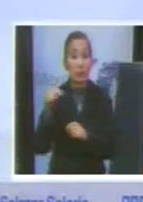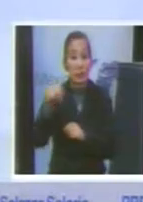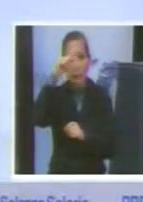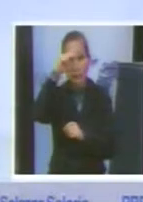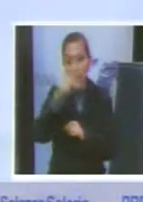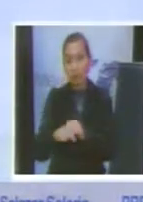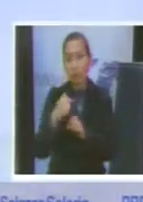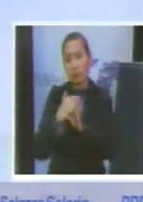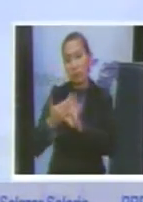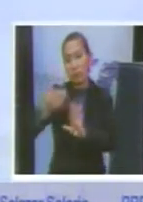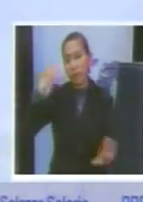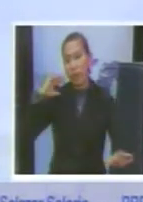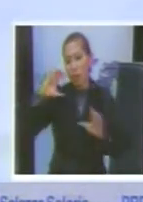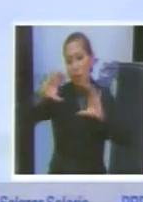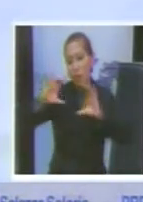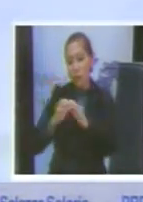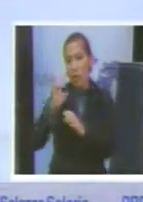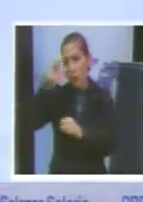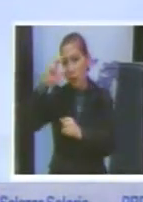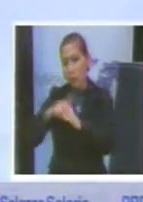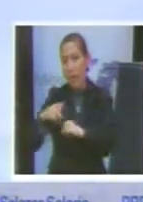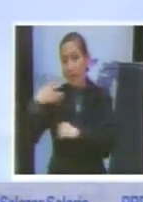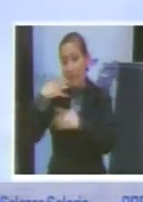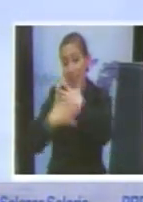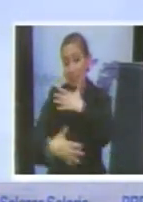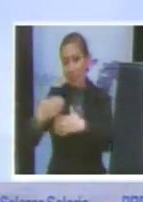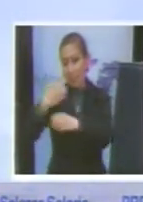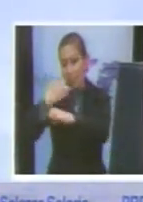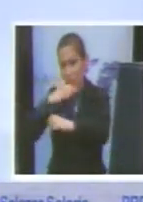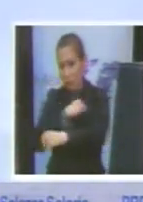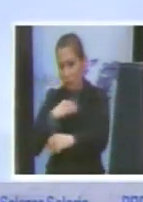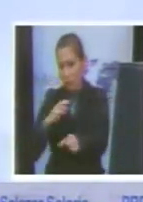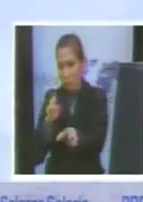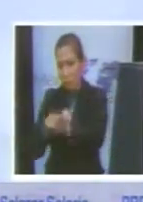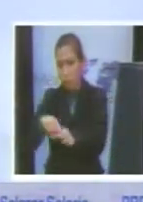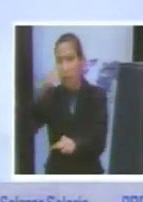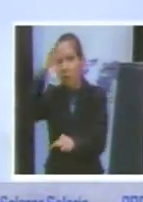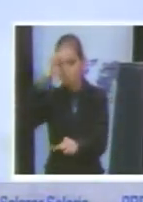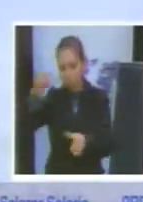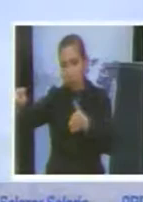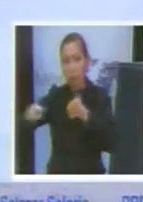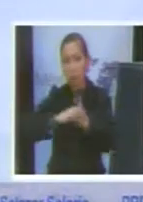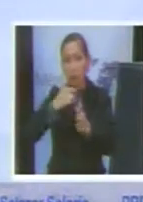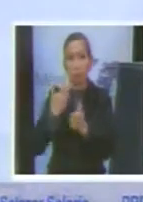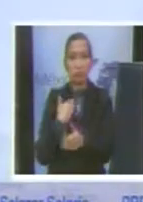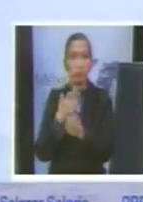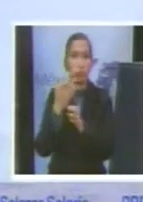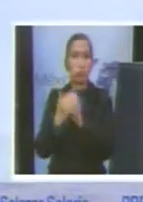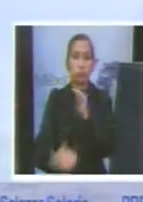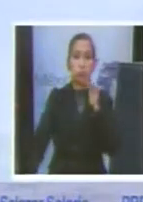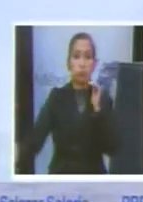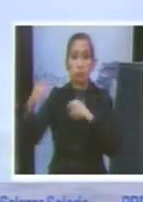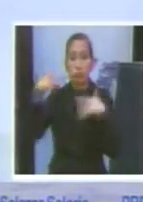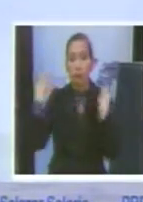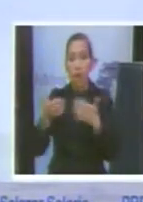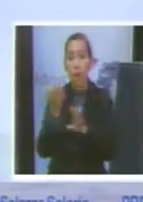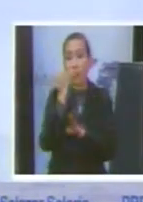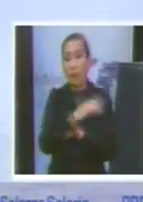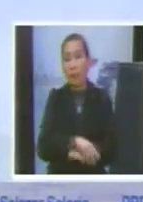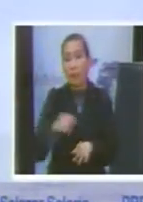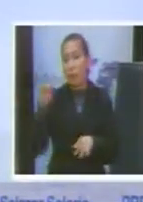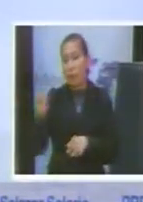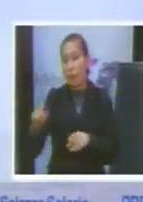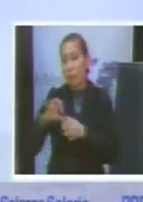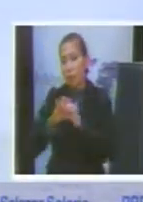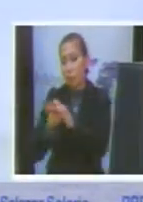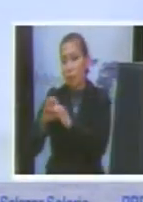México y la entonces Comunidad Europea y sus entonces 15 Estados miembros suscribieron el acuerdo más ambicioso celebrado hasta entonces por el bloque